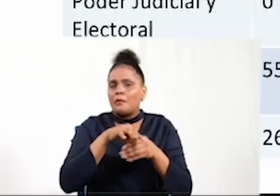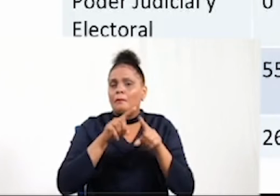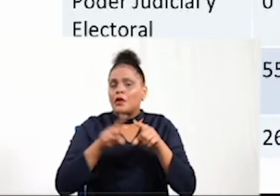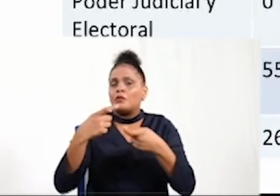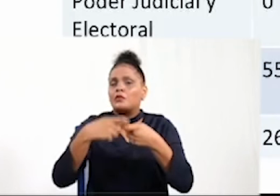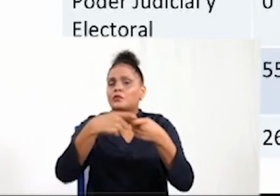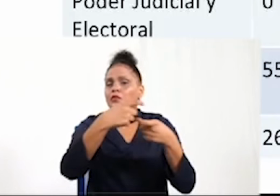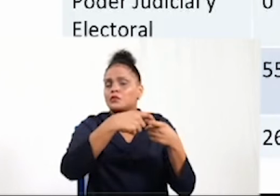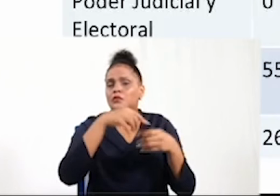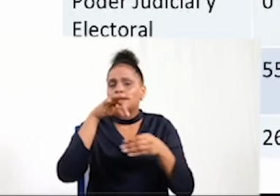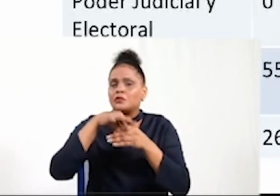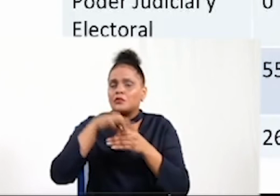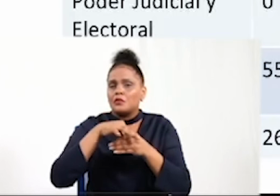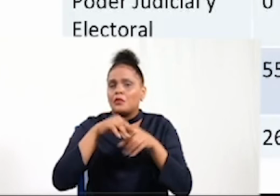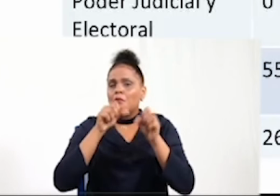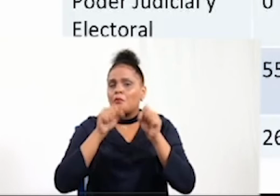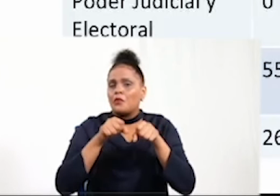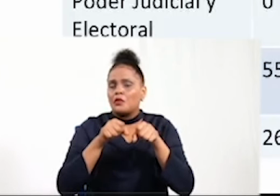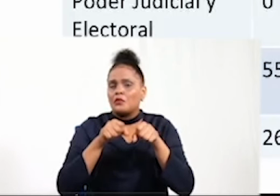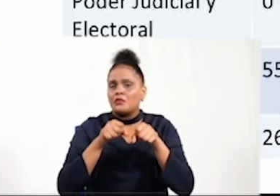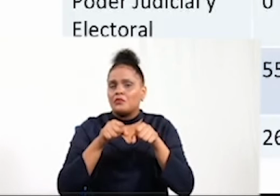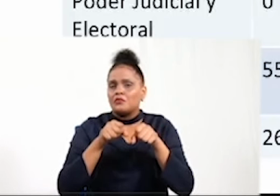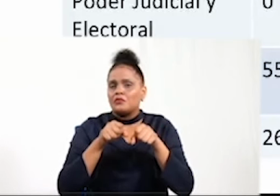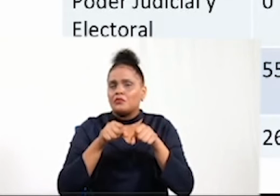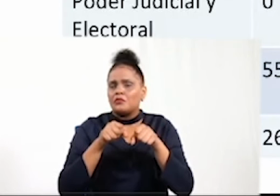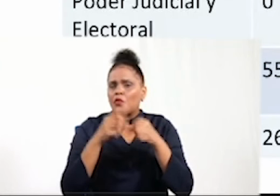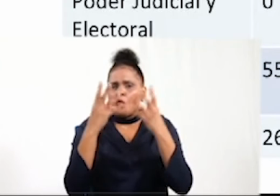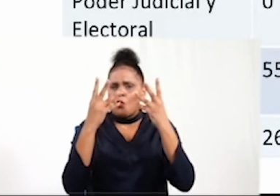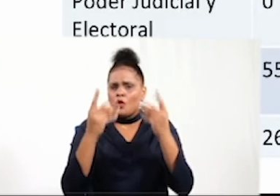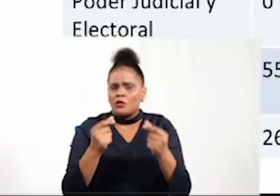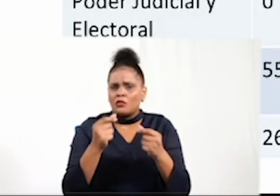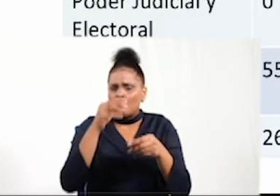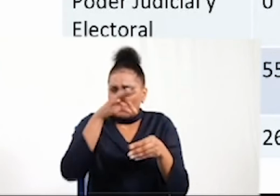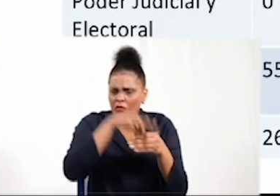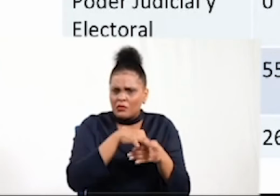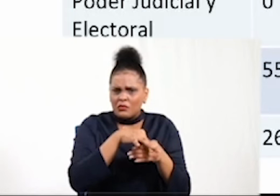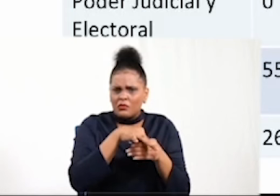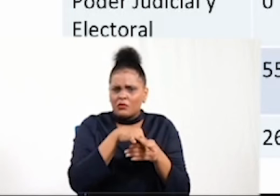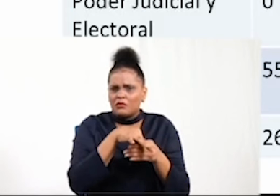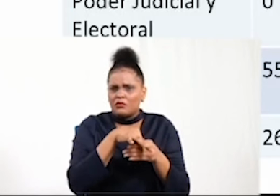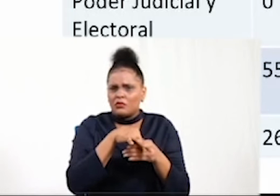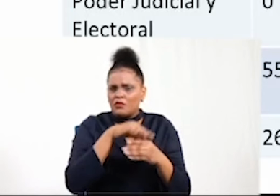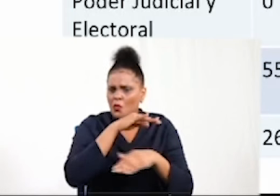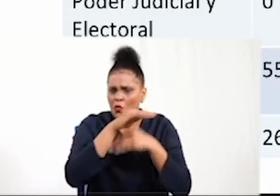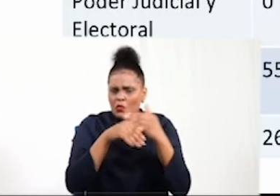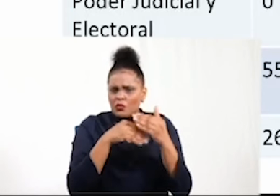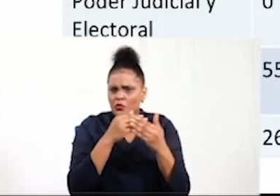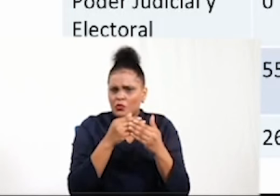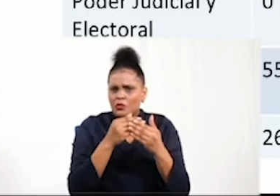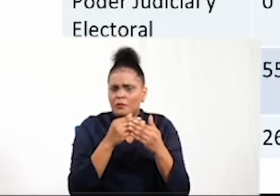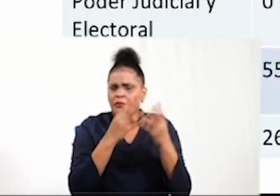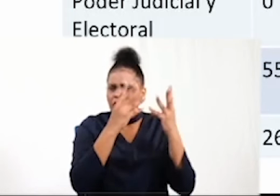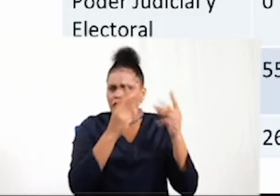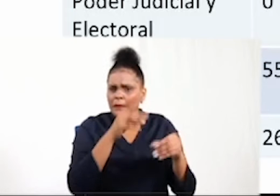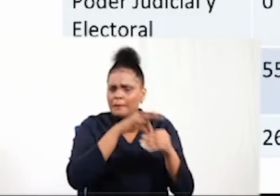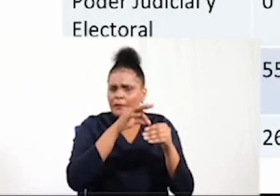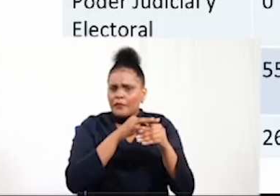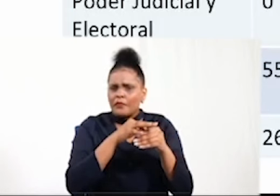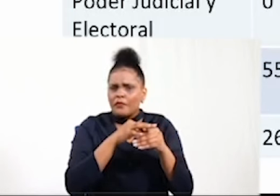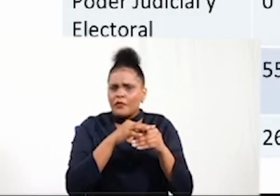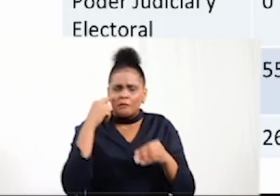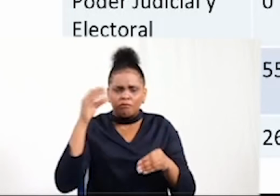participación electoral es decir de este universo de votantes inscritos cuantos realmente ejercen el voto lo que